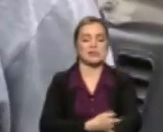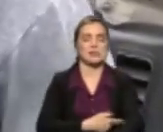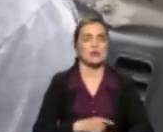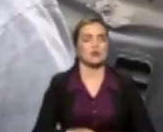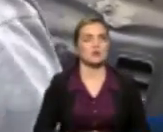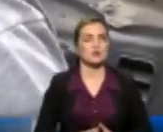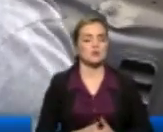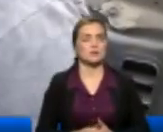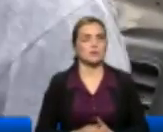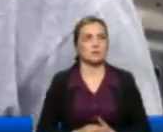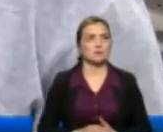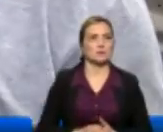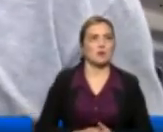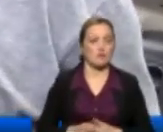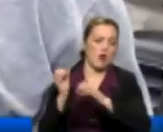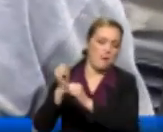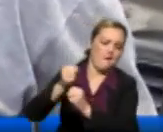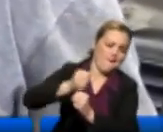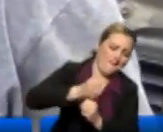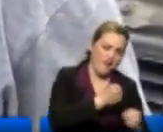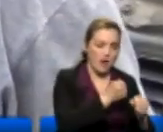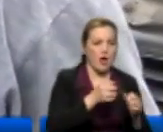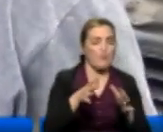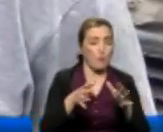una barra, destapamos, como ustedes están viendo,